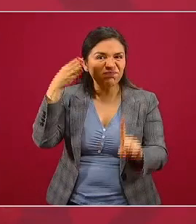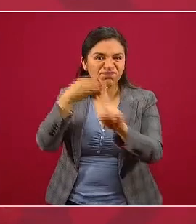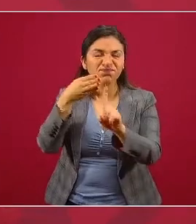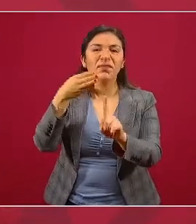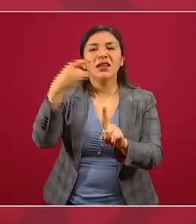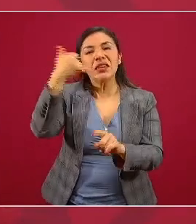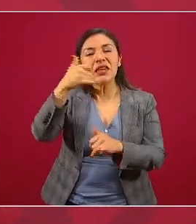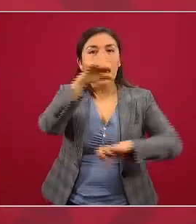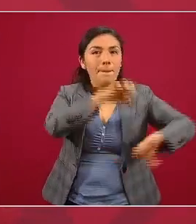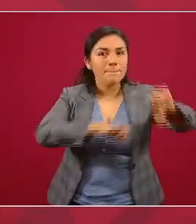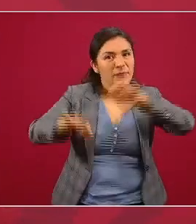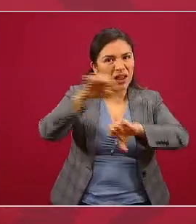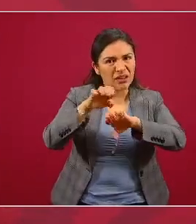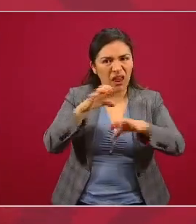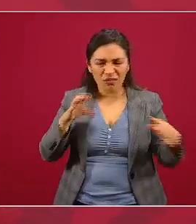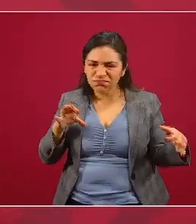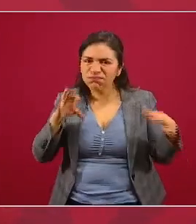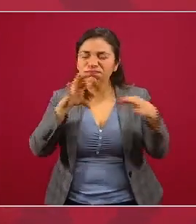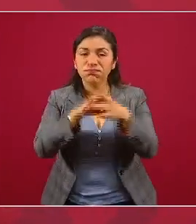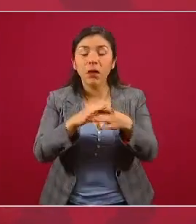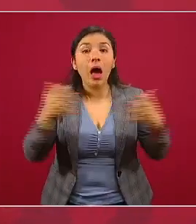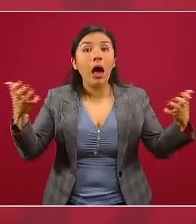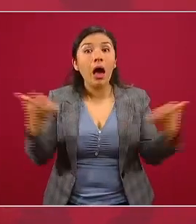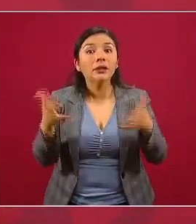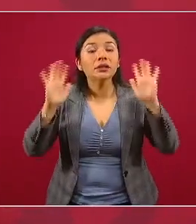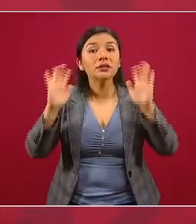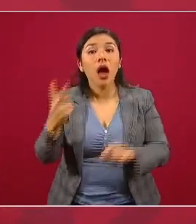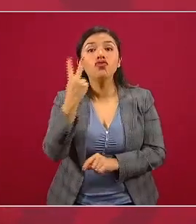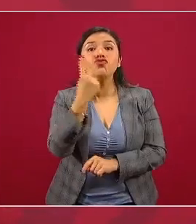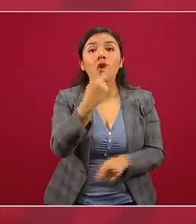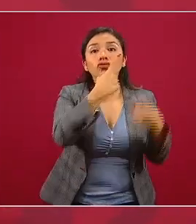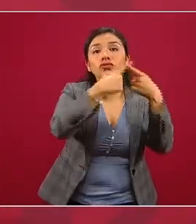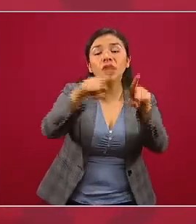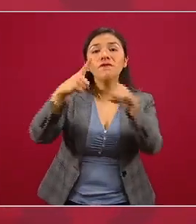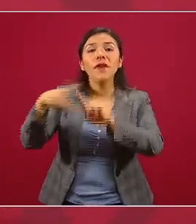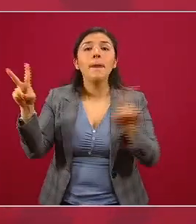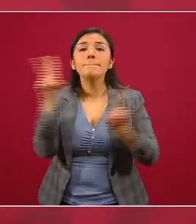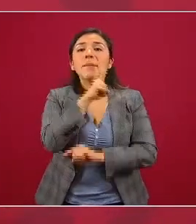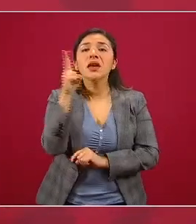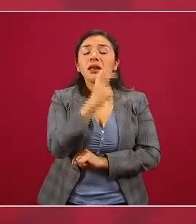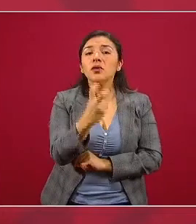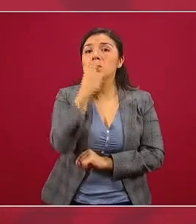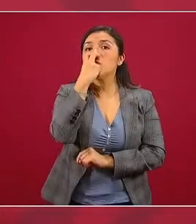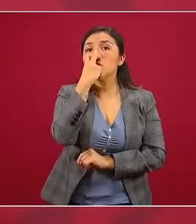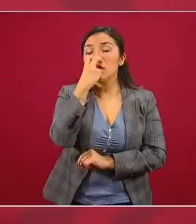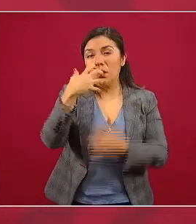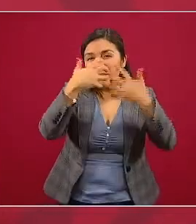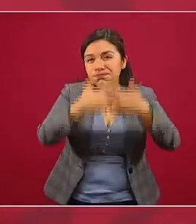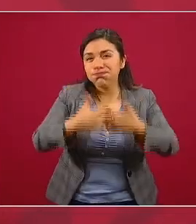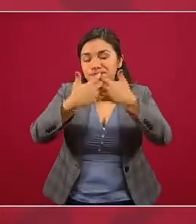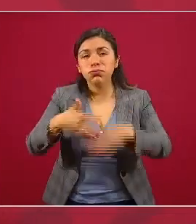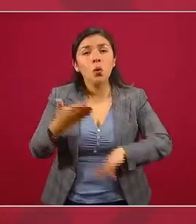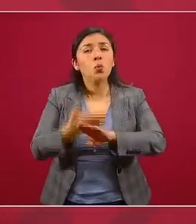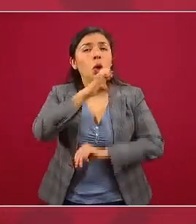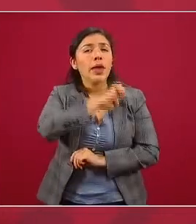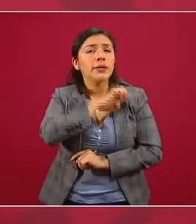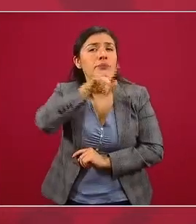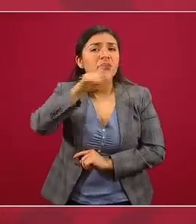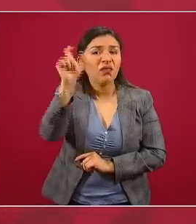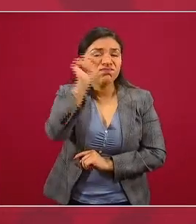el empresarial, se ha logrado construir dos tipos de ventiladores de alta